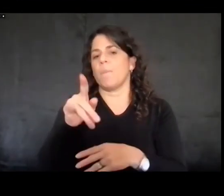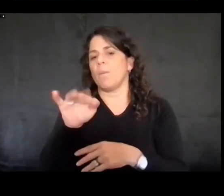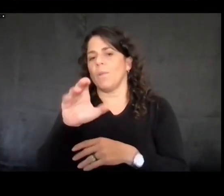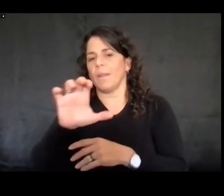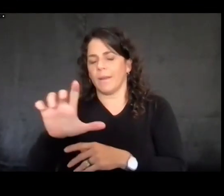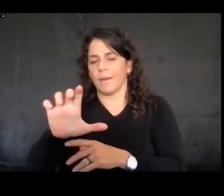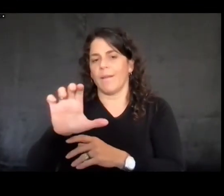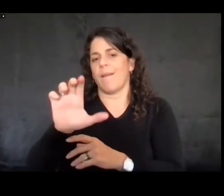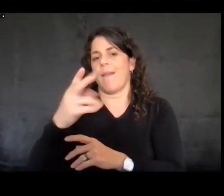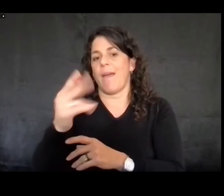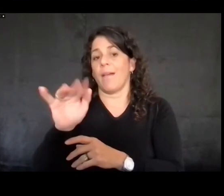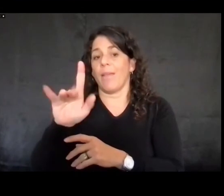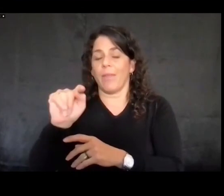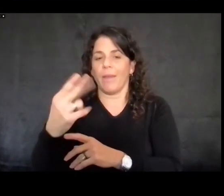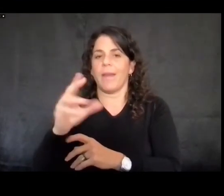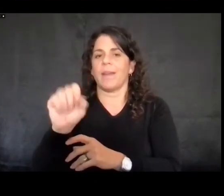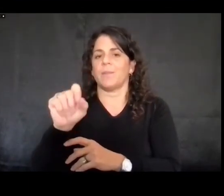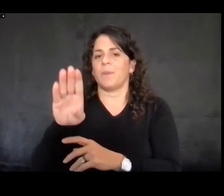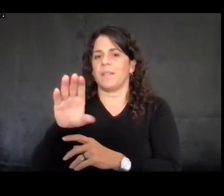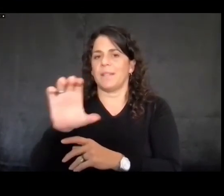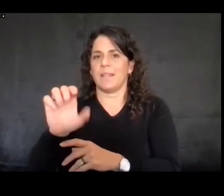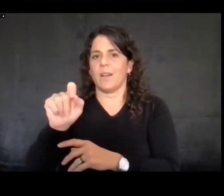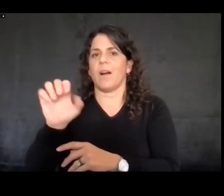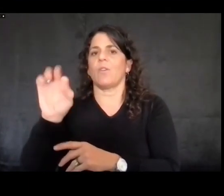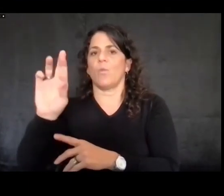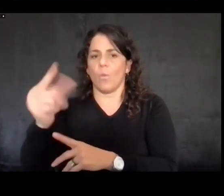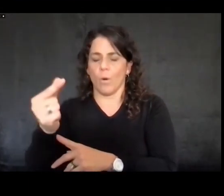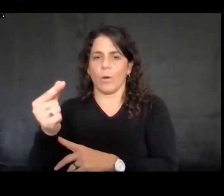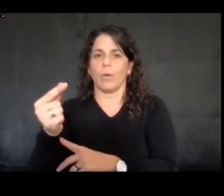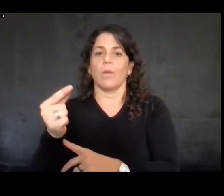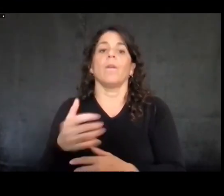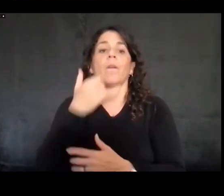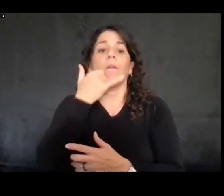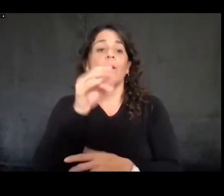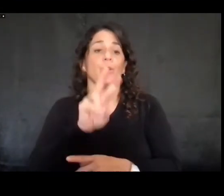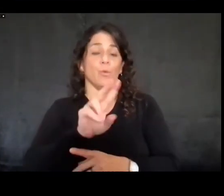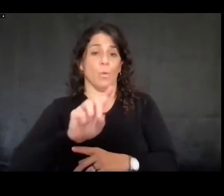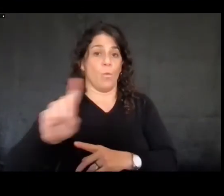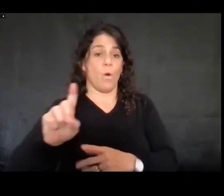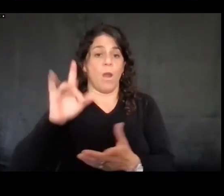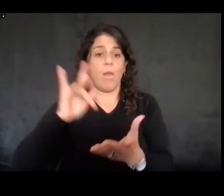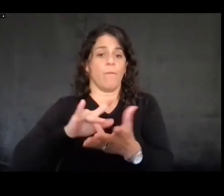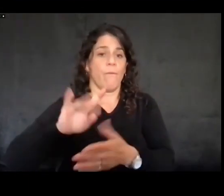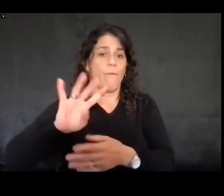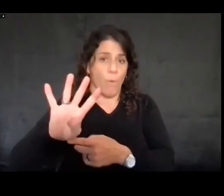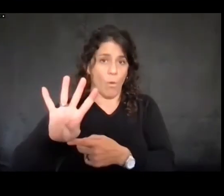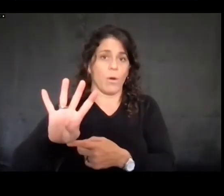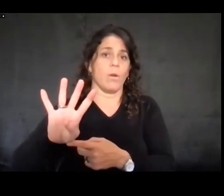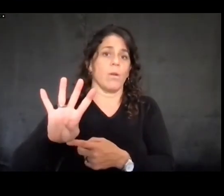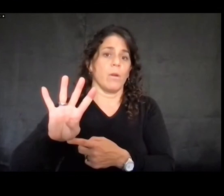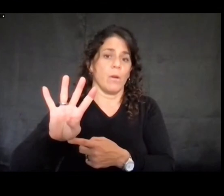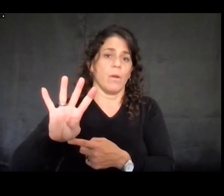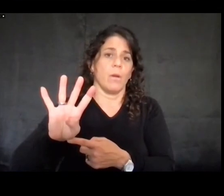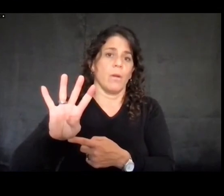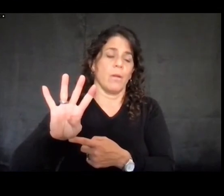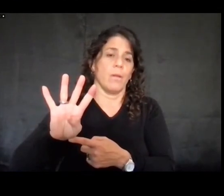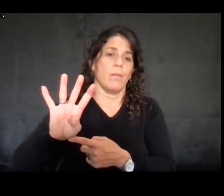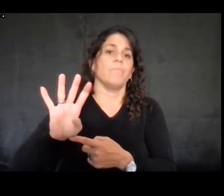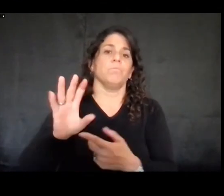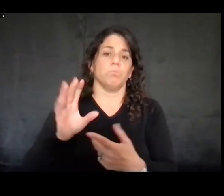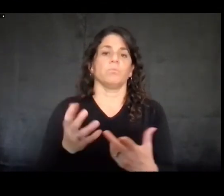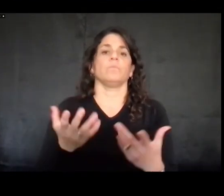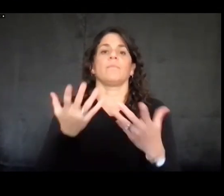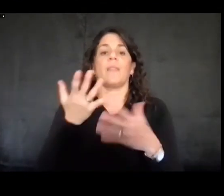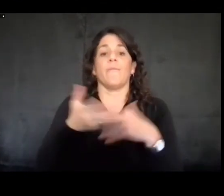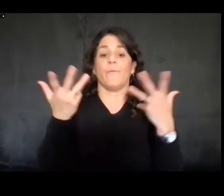a nuestro website y pueden llamar al 211 seleccionar la selección 4 y antes de cerrar esta